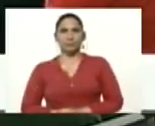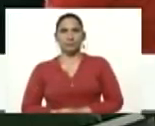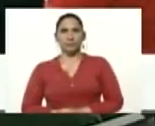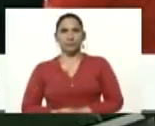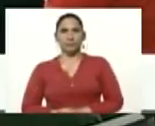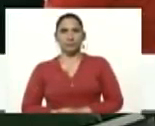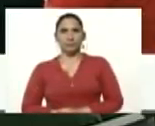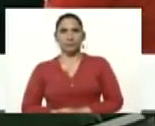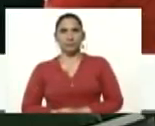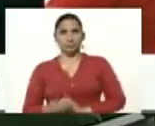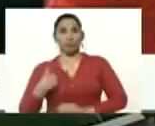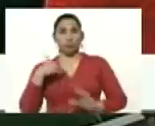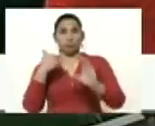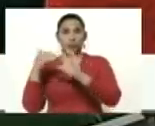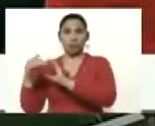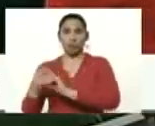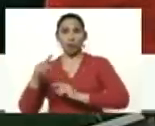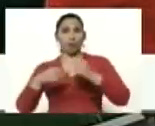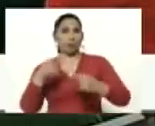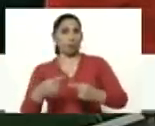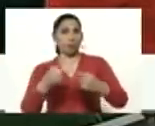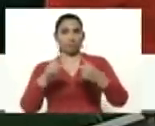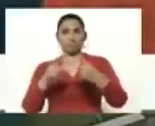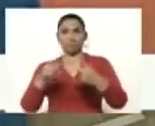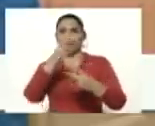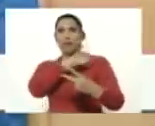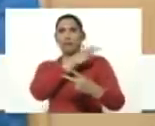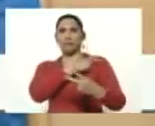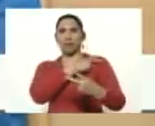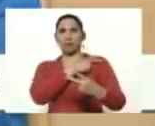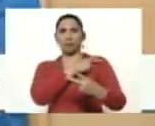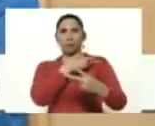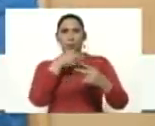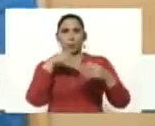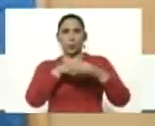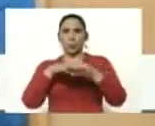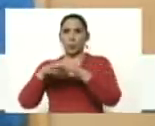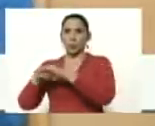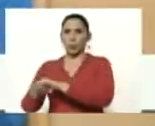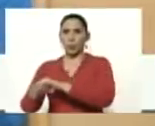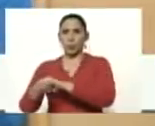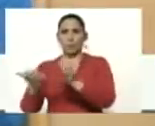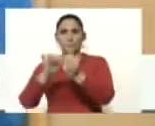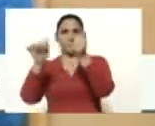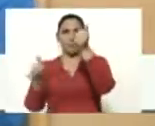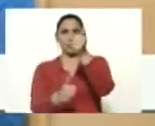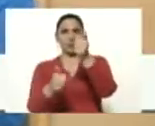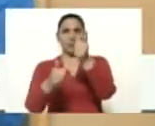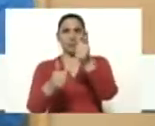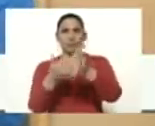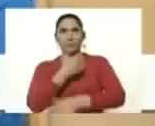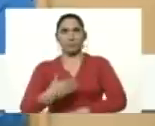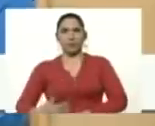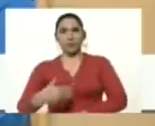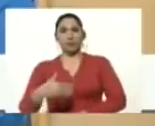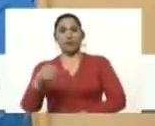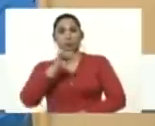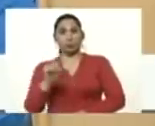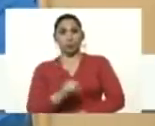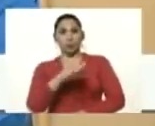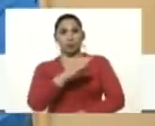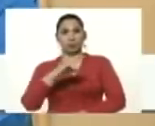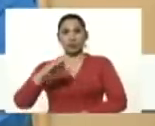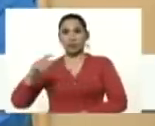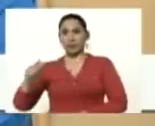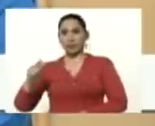Fui mensajero externo y después fui jefe de archivo de la Vicepresidencia Sur, ahí en el CCCT, yo trabajaba en el CCCT,